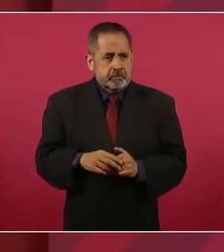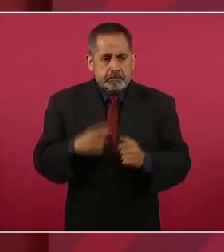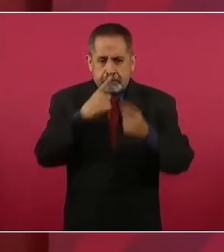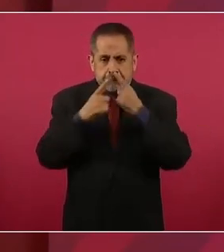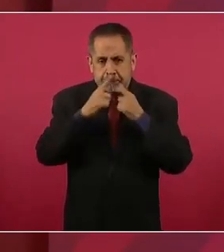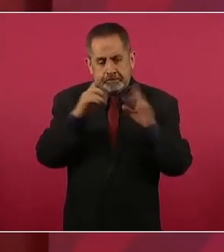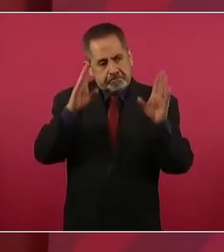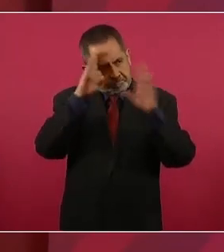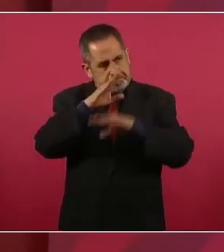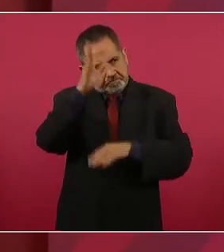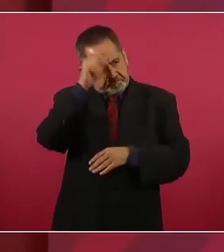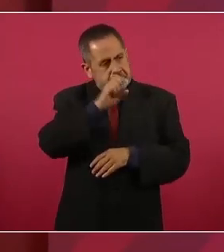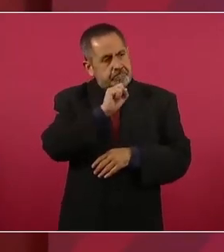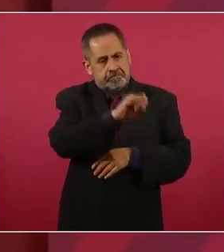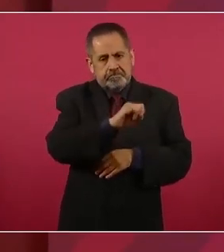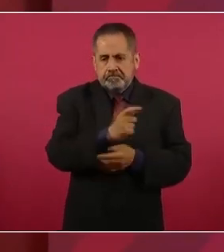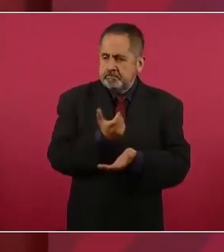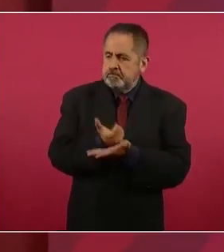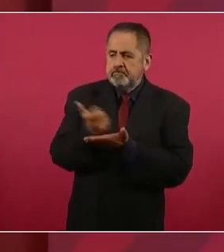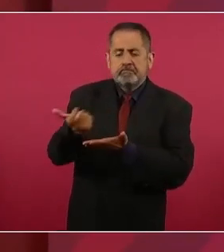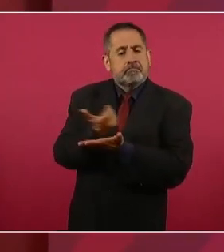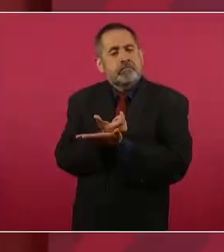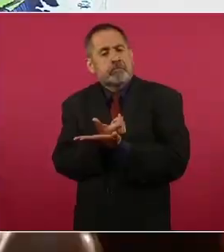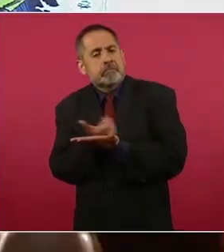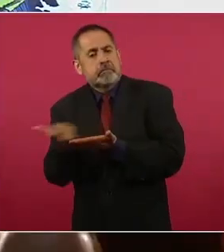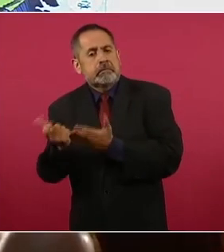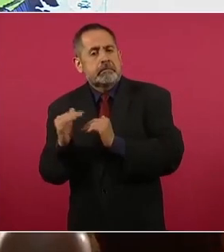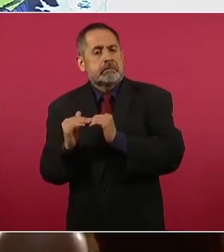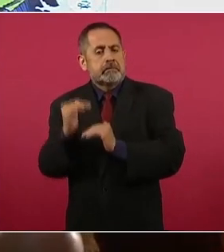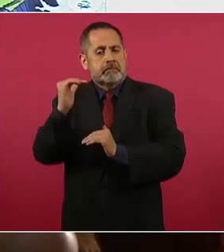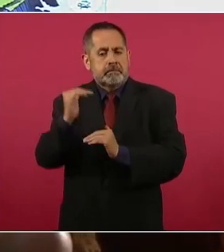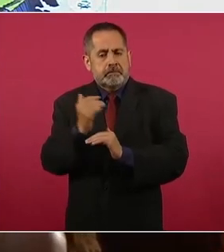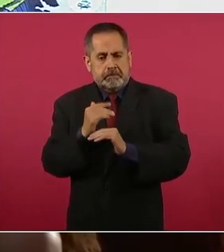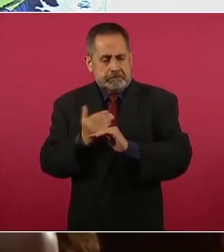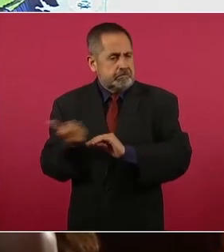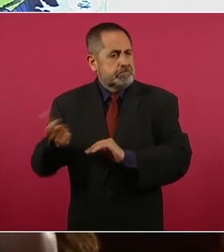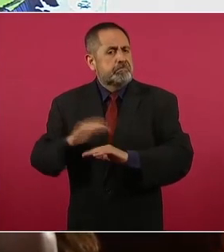consenso para el aumento de salarios.